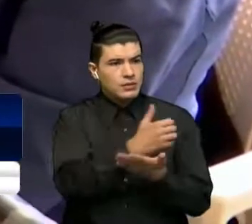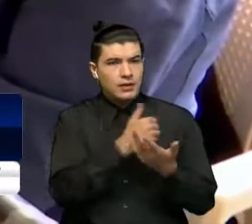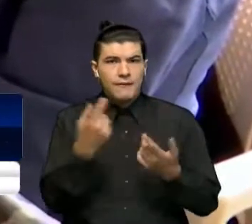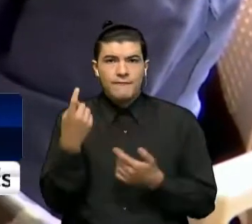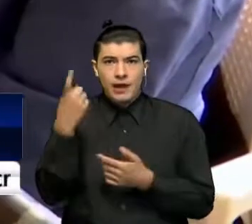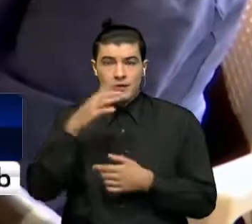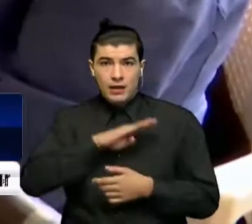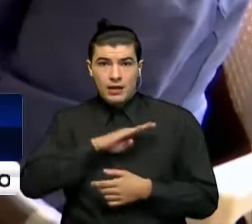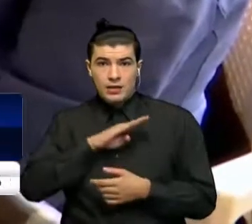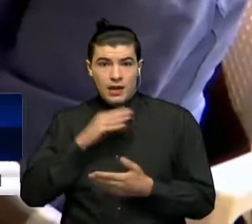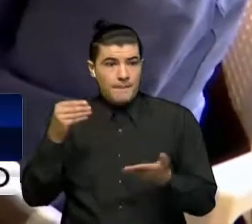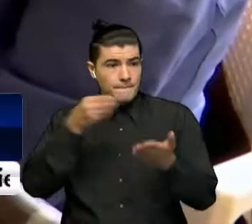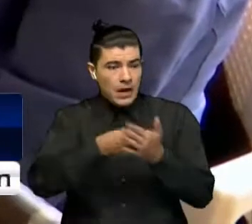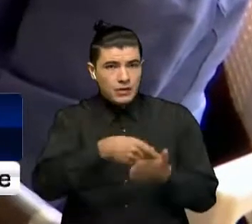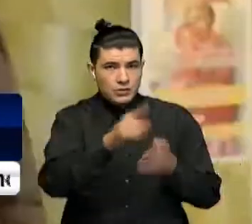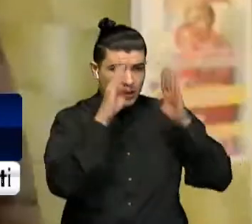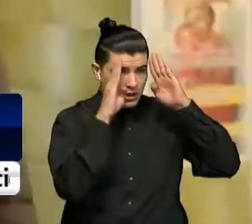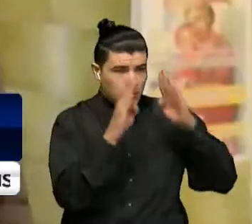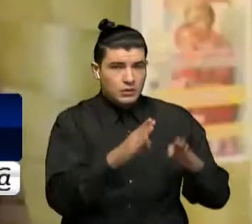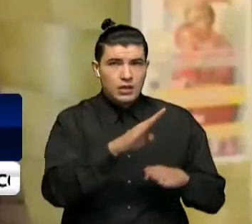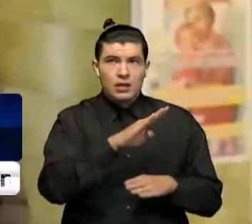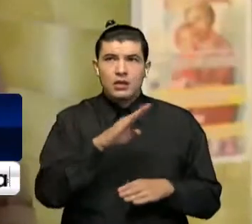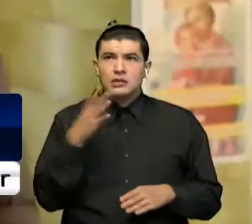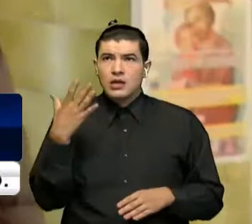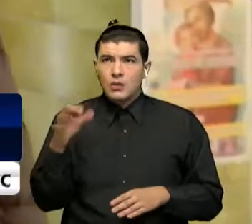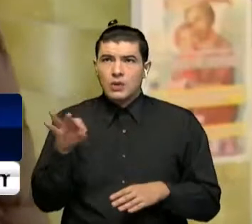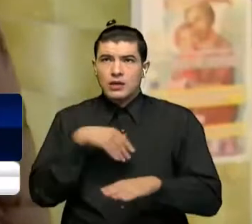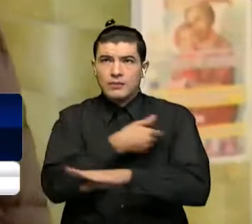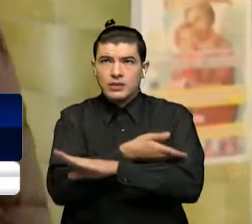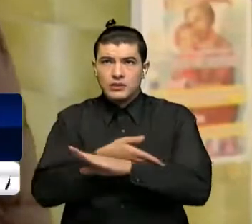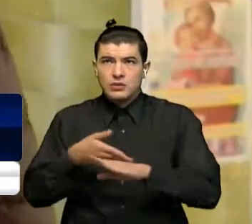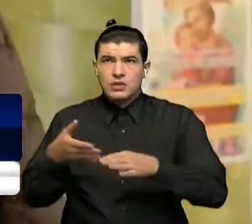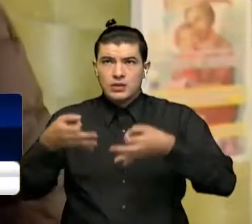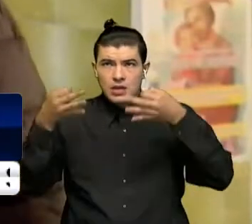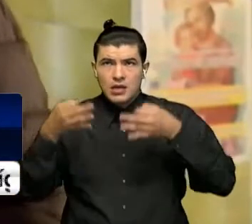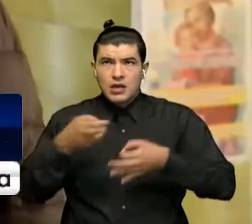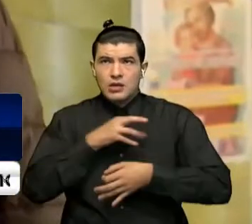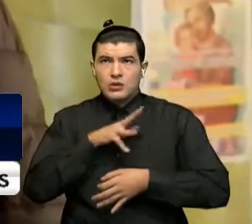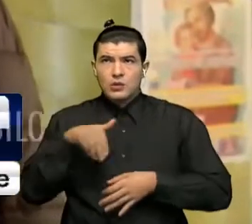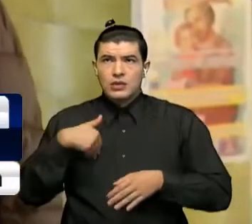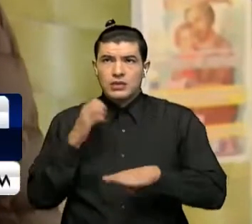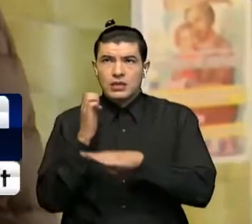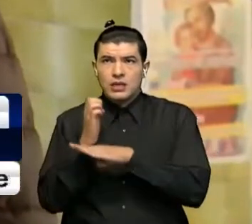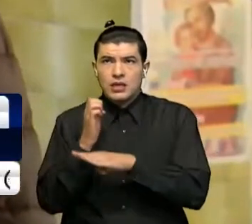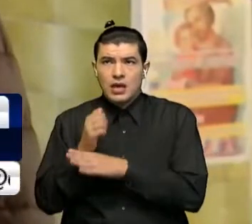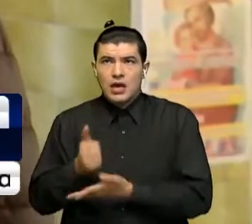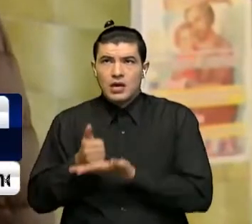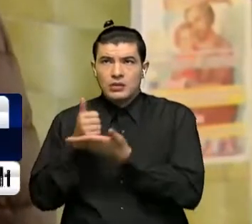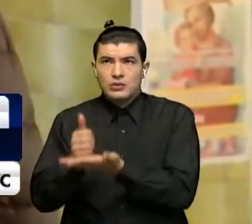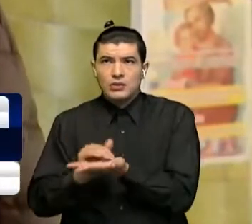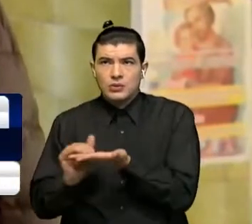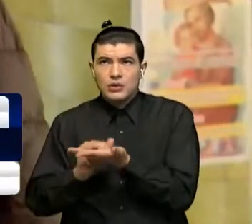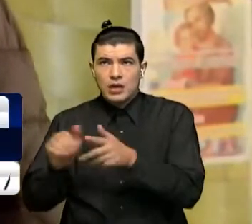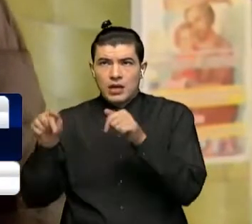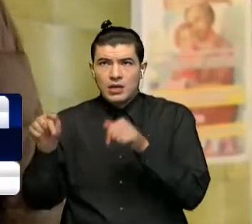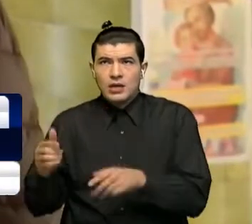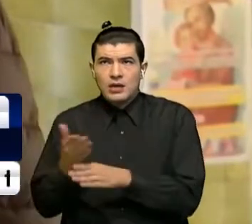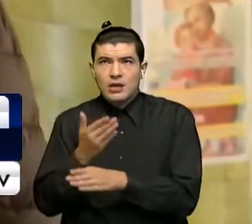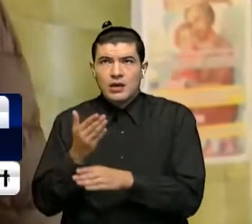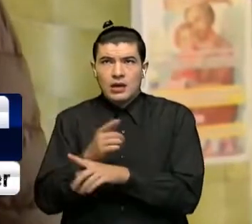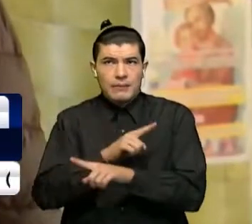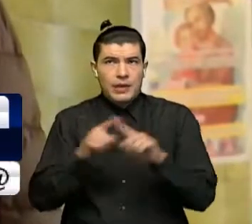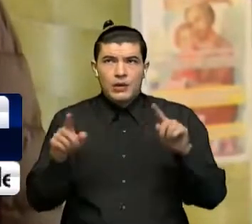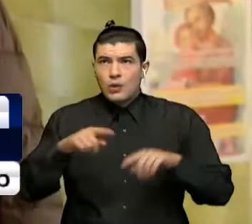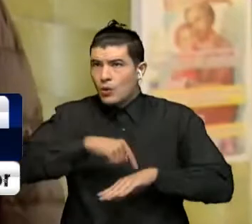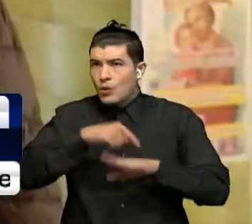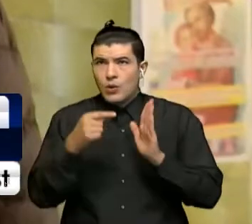por la atención al adulto mayor son 50 millones gratos que llegan a nuestra entidad y que ayudan un poco a solventar la crisis pero no del